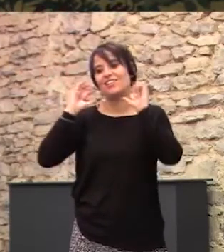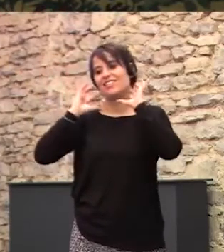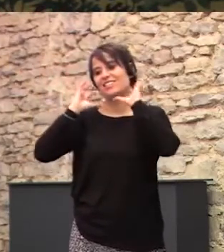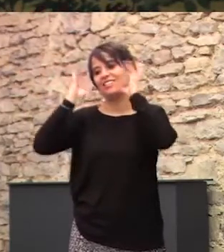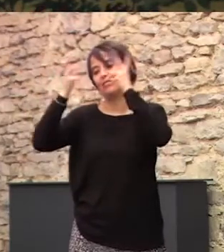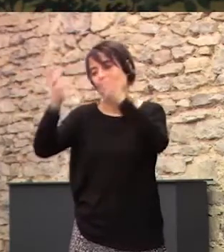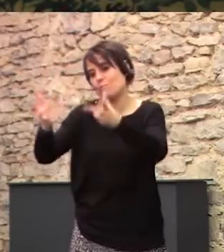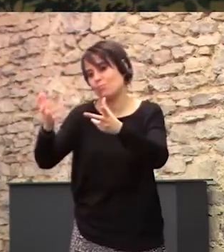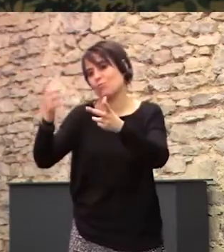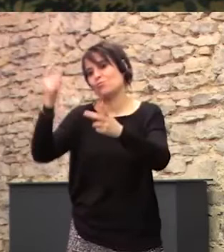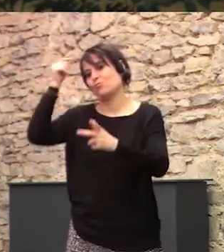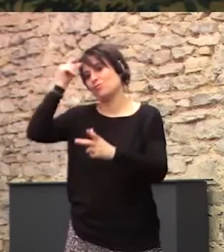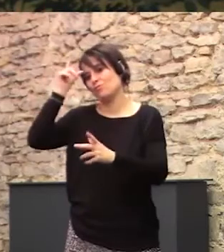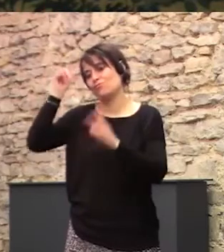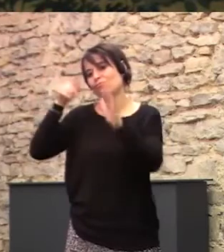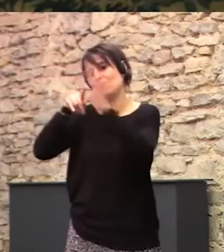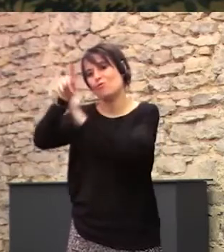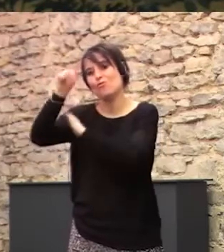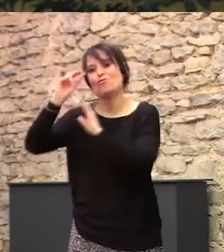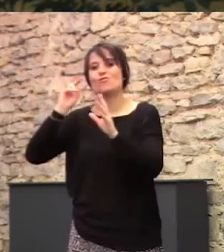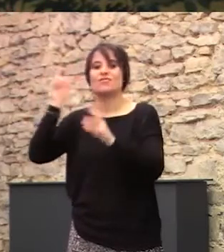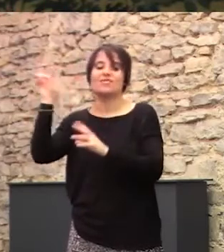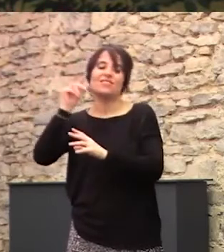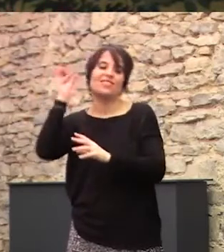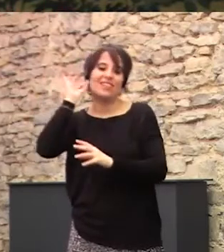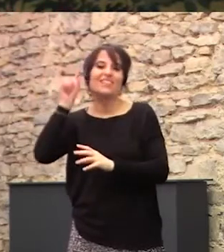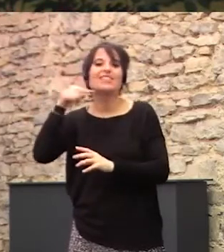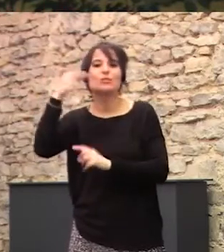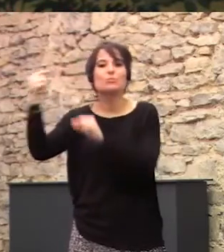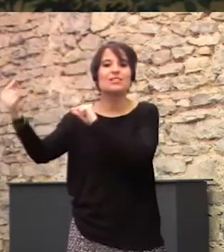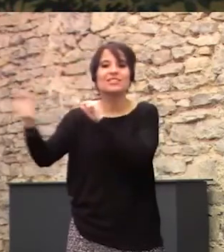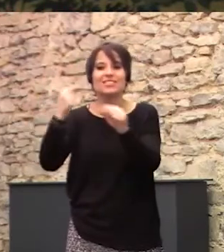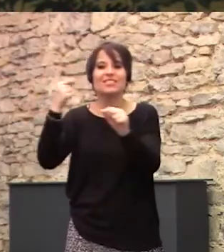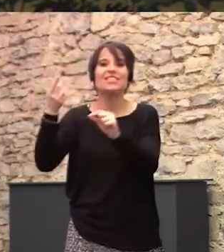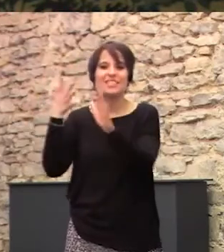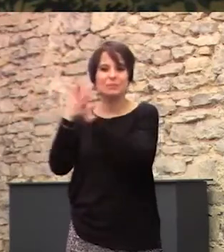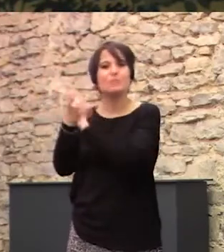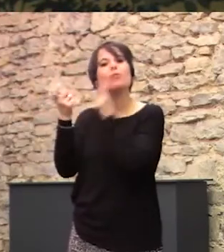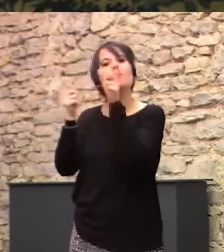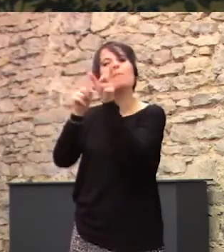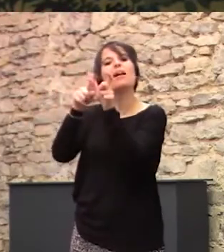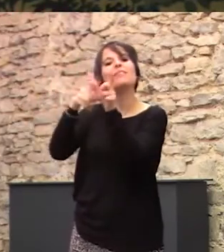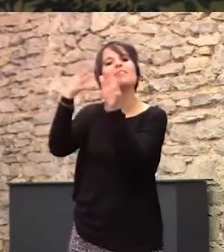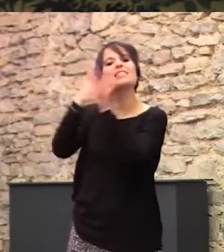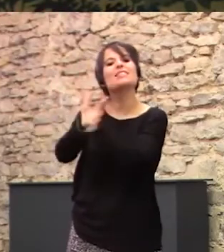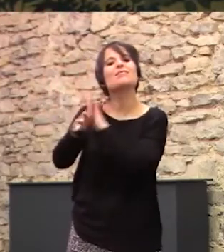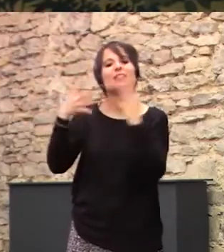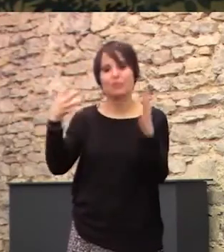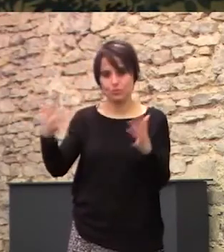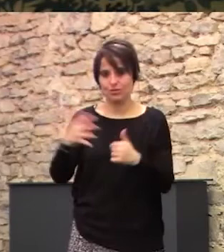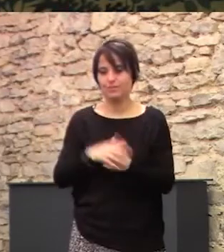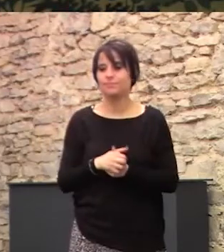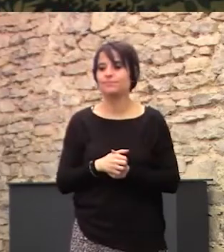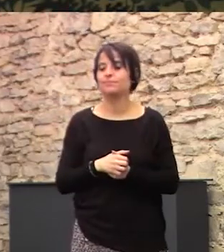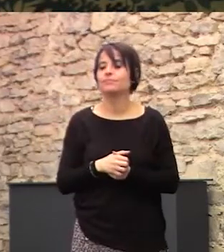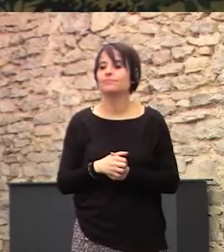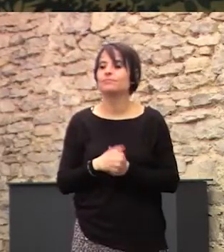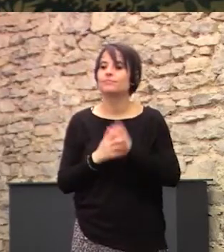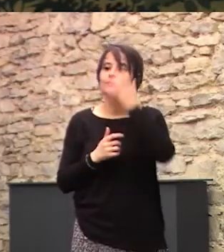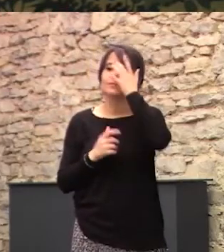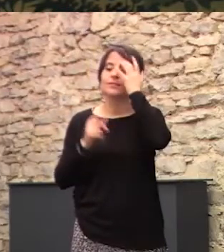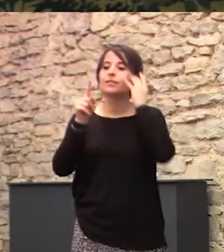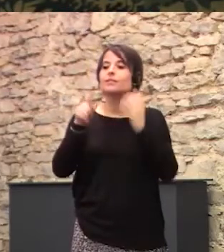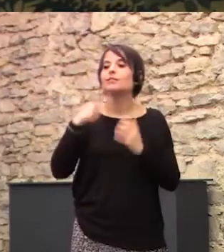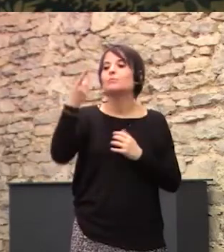decía. Y ya luego, bueno, en el debate ya os explico lo que quiere decir jihad de verdad. Vale. Y luego el trabajo en red y